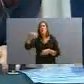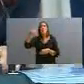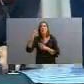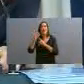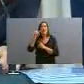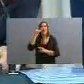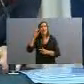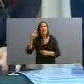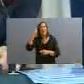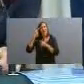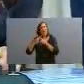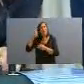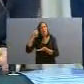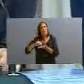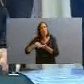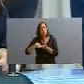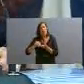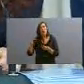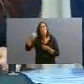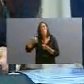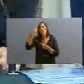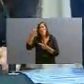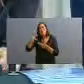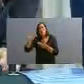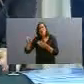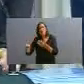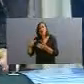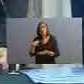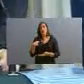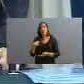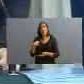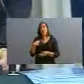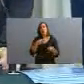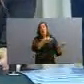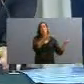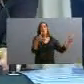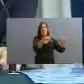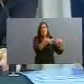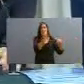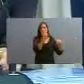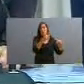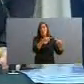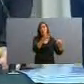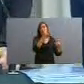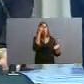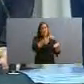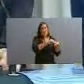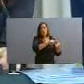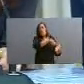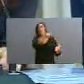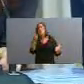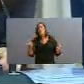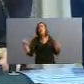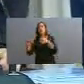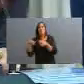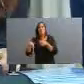y entonces diputado, y otros más. Yo era senadora, eso llega al Senado, en el Senado lo reformamos, vuelve